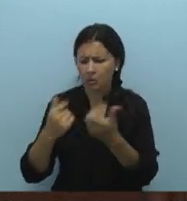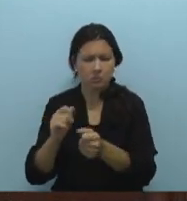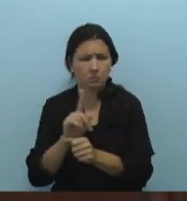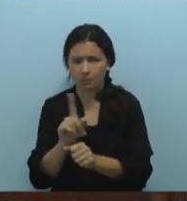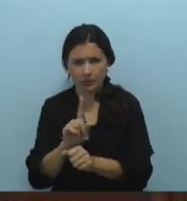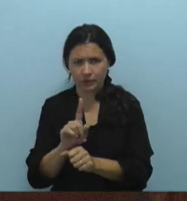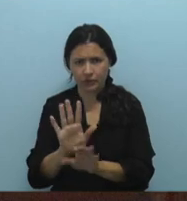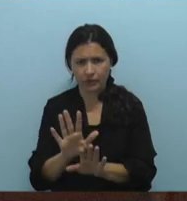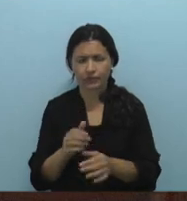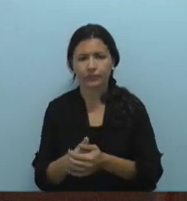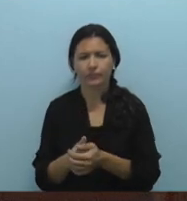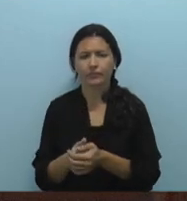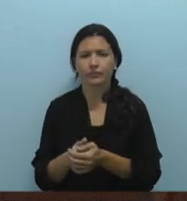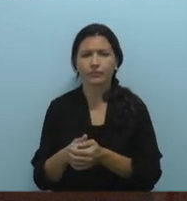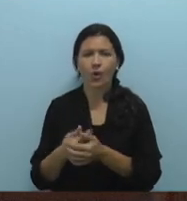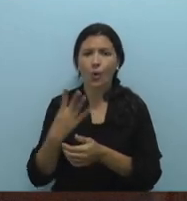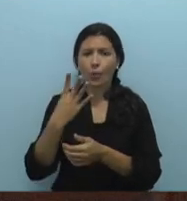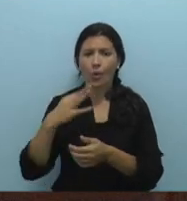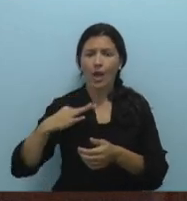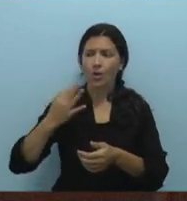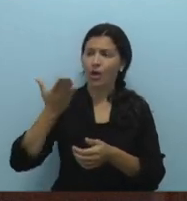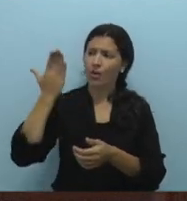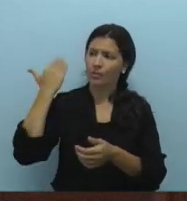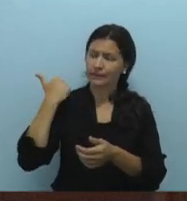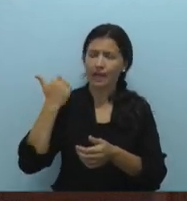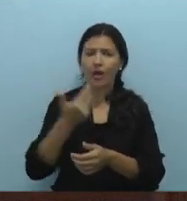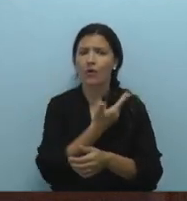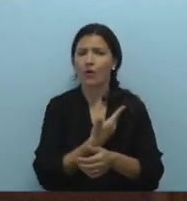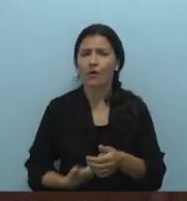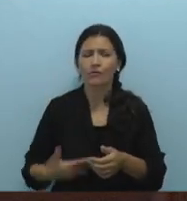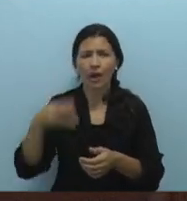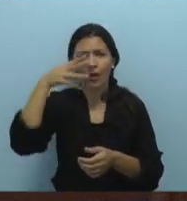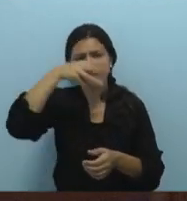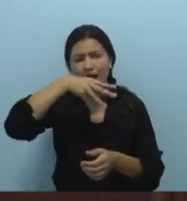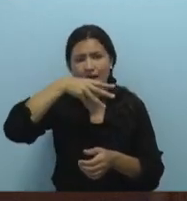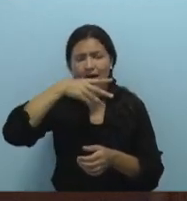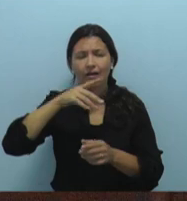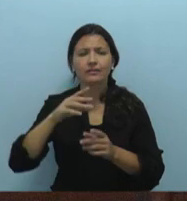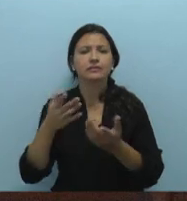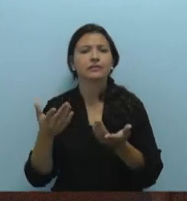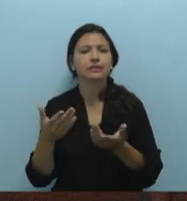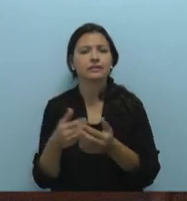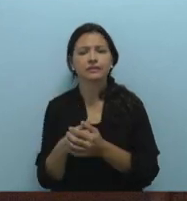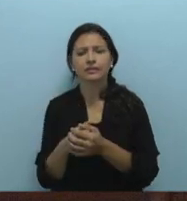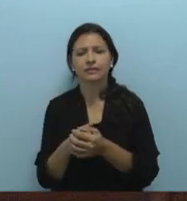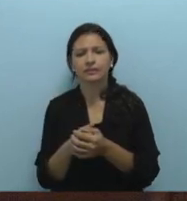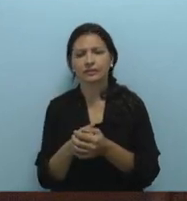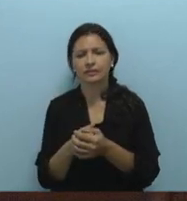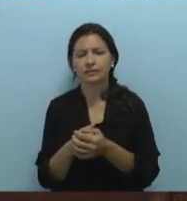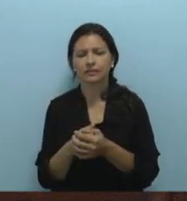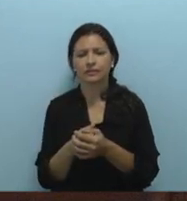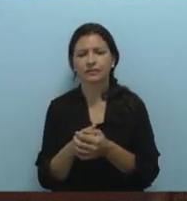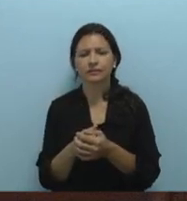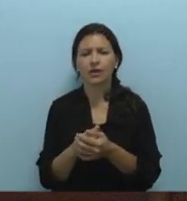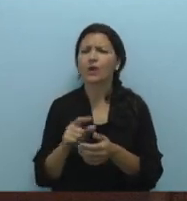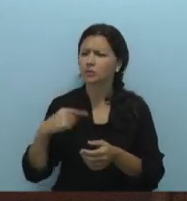durante los 4 años pasados de la gestión del presidente Alberto Fernández, que su vicepresidenta era Cristina Fernández